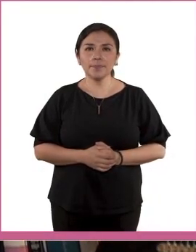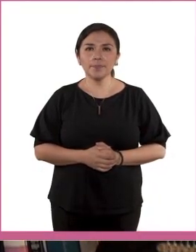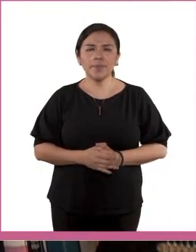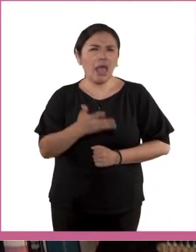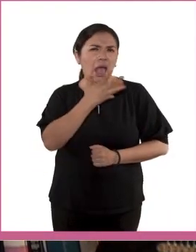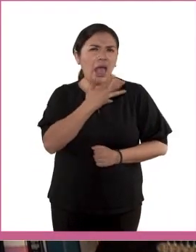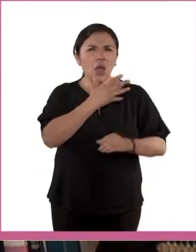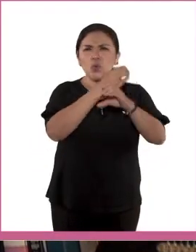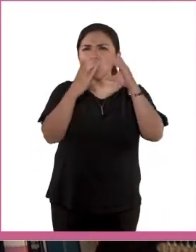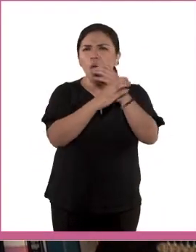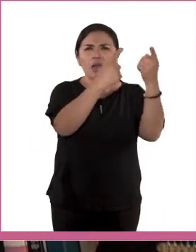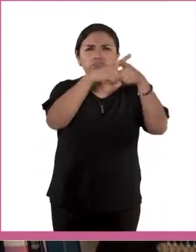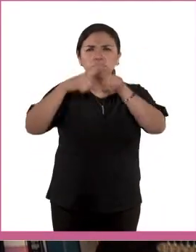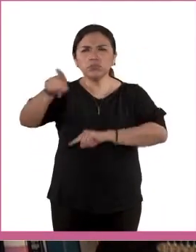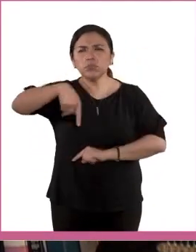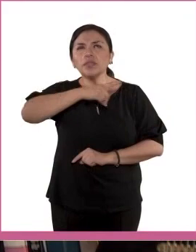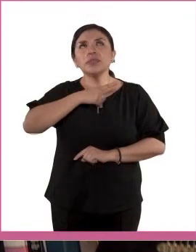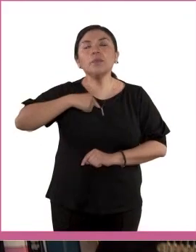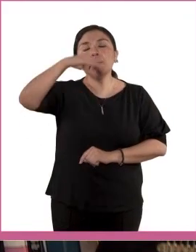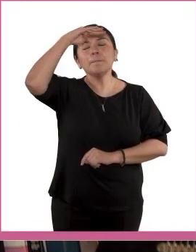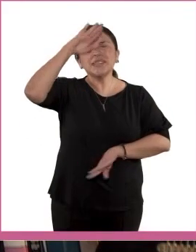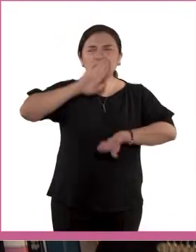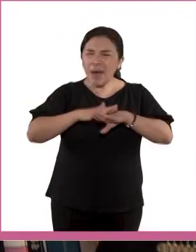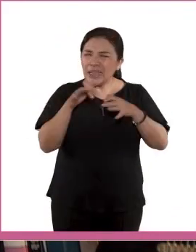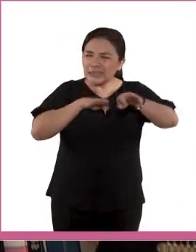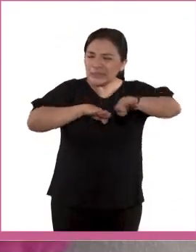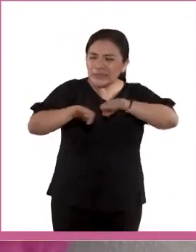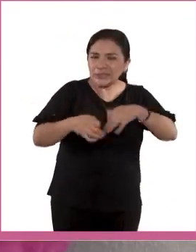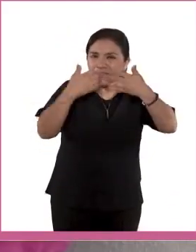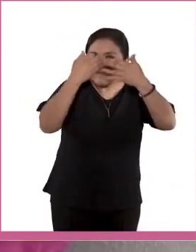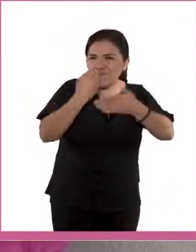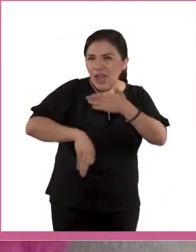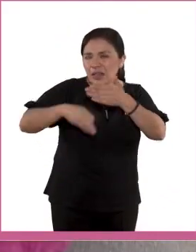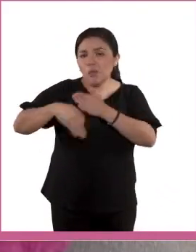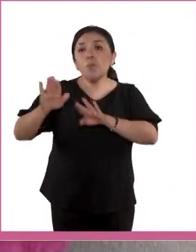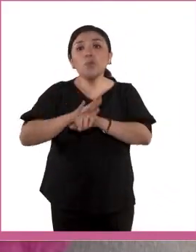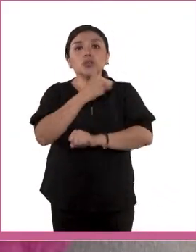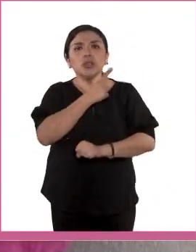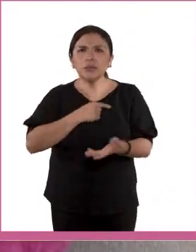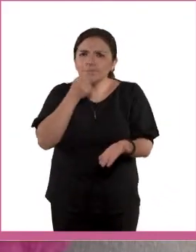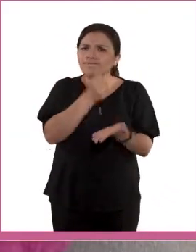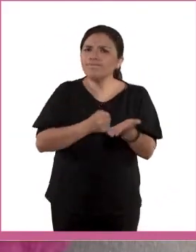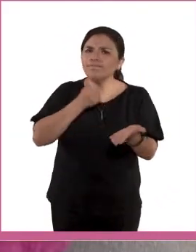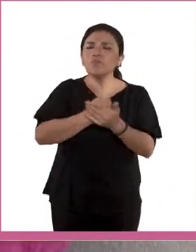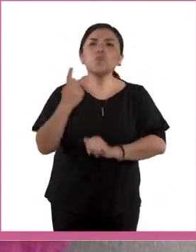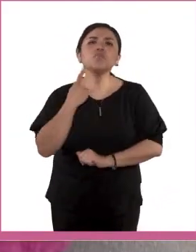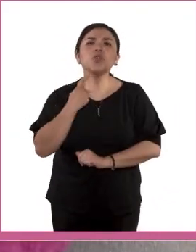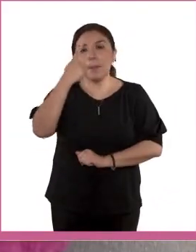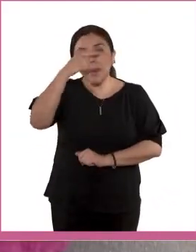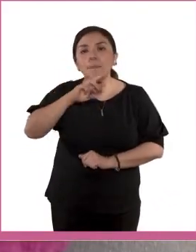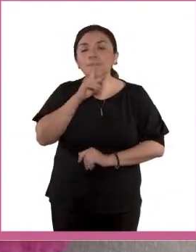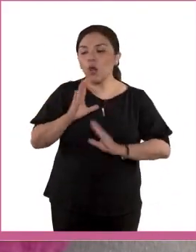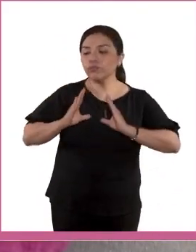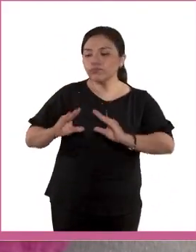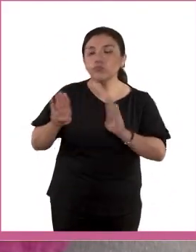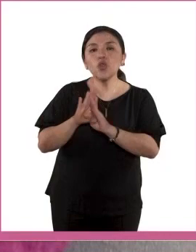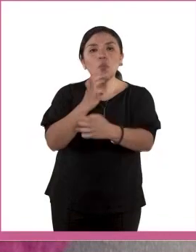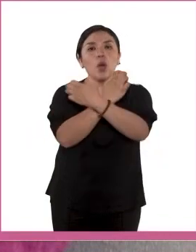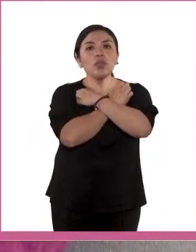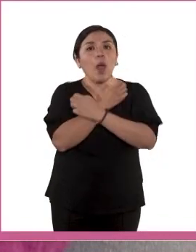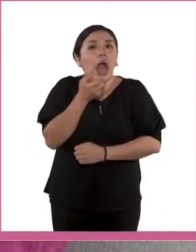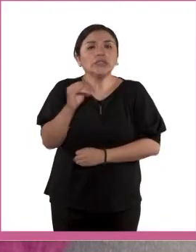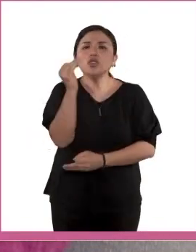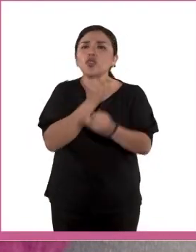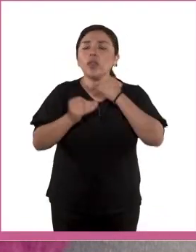Hay muchas cosas en las cuales reflexionar y mucho trabajo por hacer. Por eso debemos exigir políticas públicas que mejoren las condiciones de educación